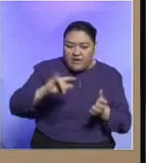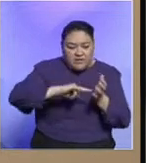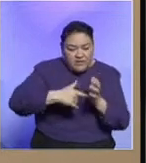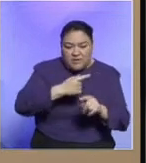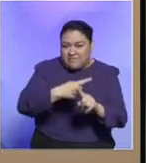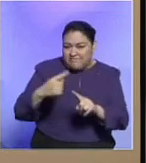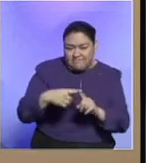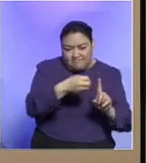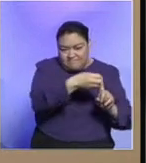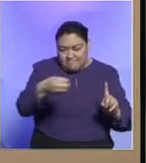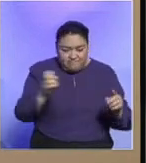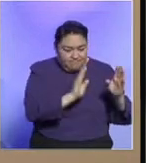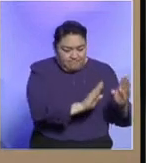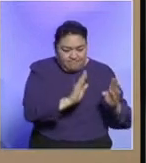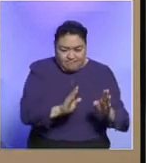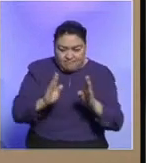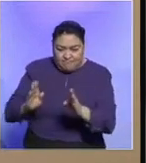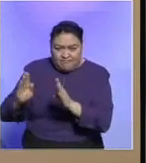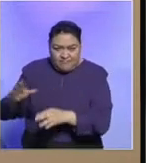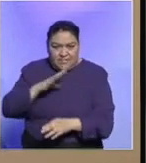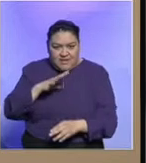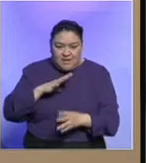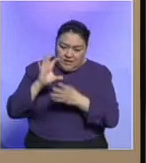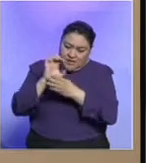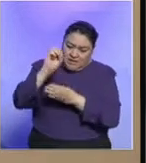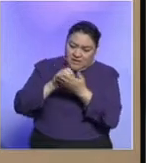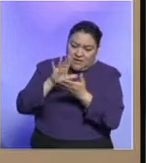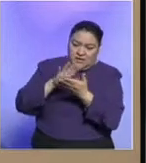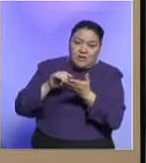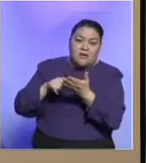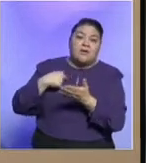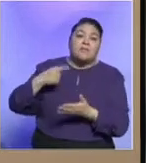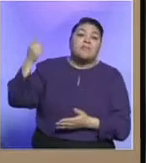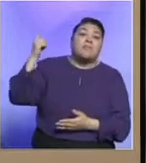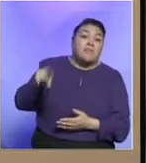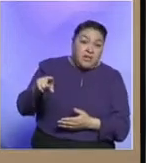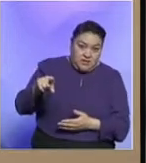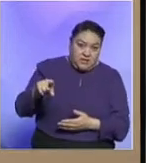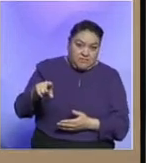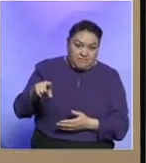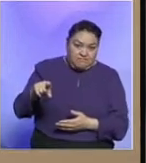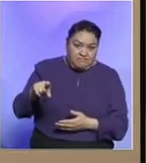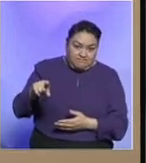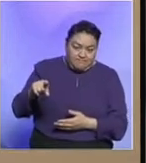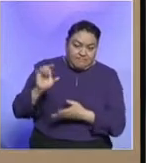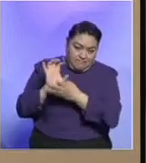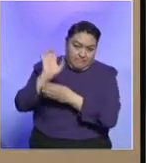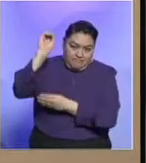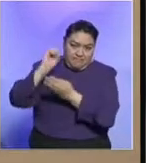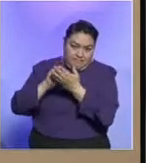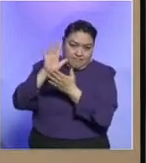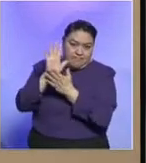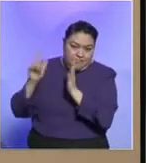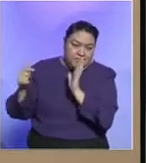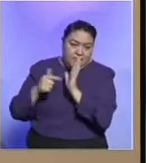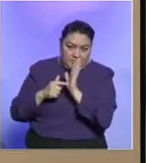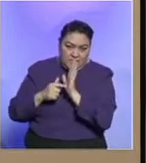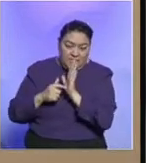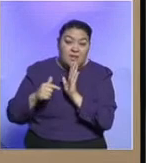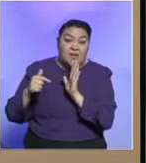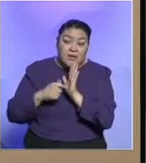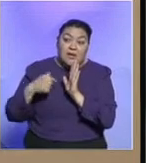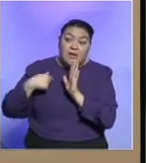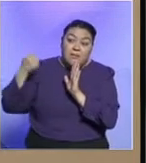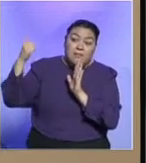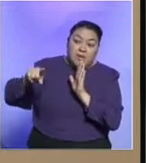que están señalados en la Constitución Política de los Estados Unidos Mexicanos